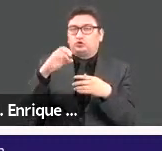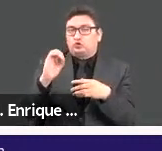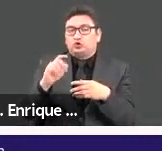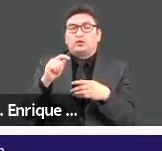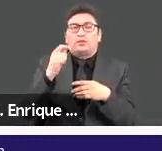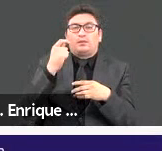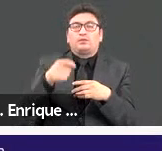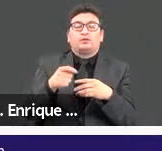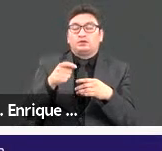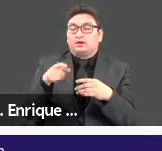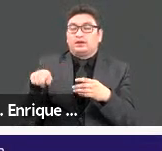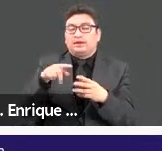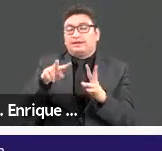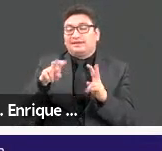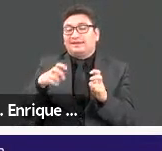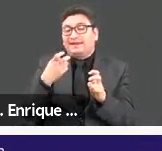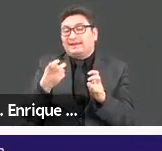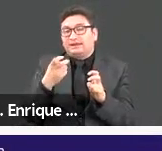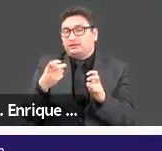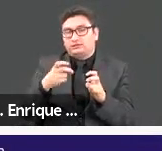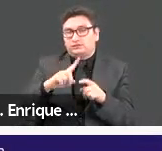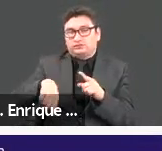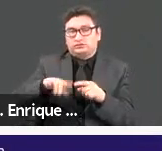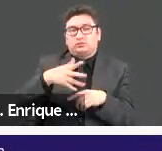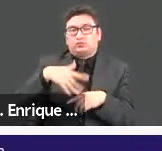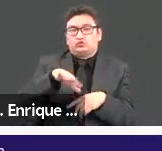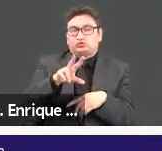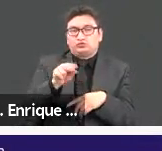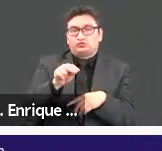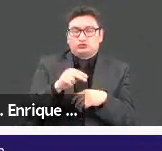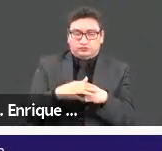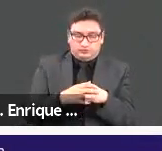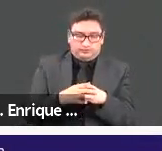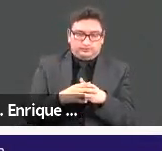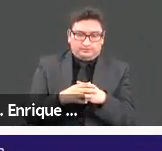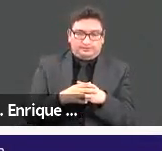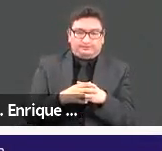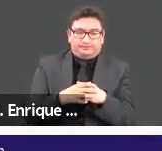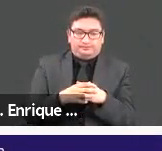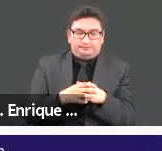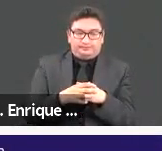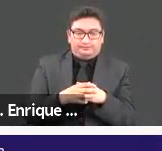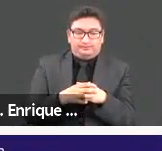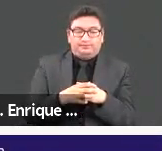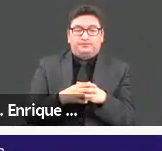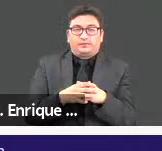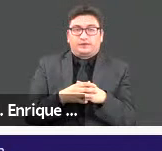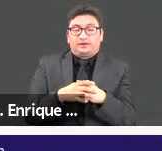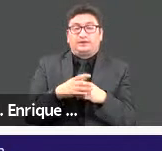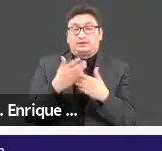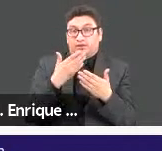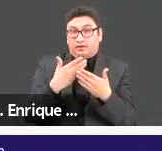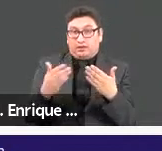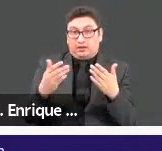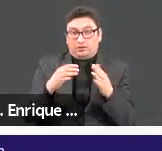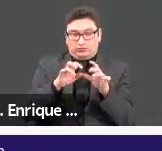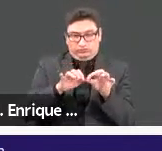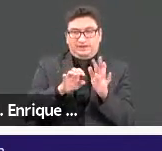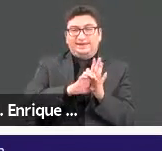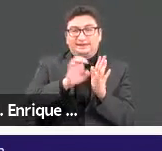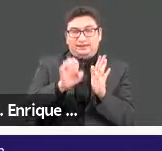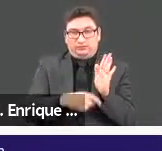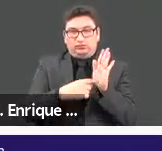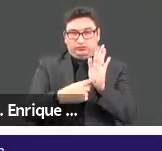que no nos interesa dentro de un resultado de búsqueda, ¿correcto? Bien, dicho lo anterior, pasaremos a ejemplificar.